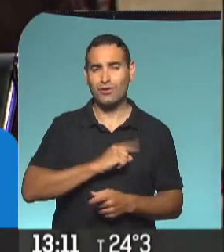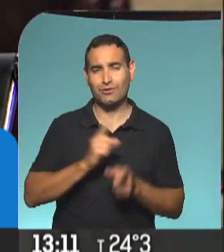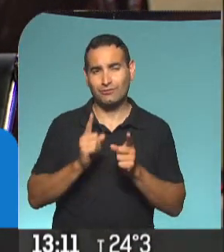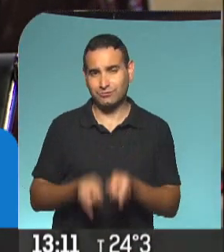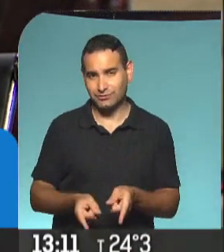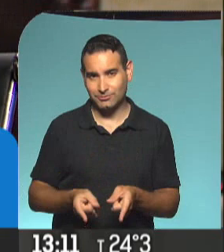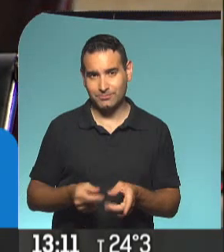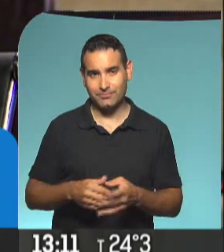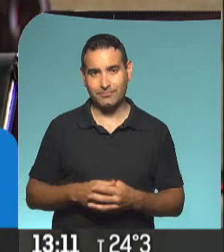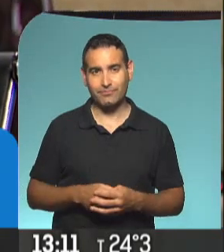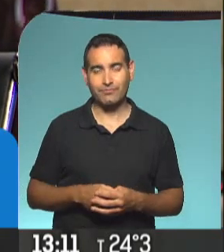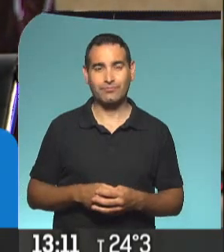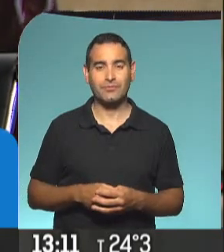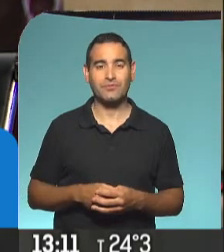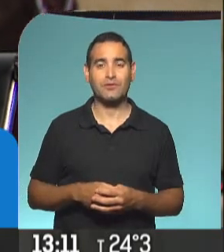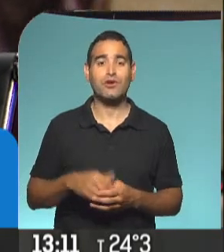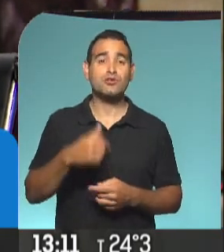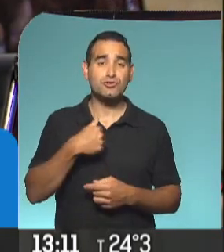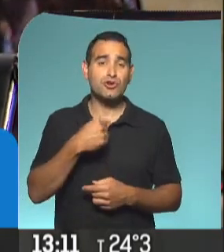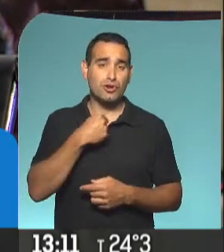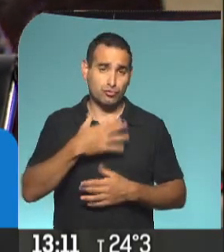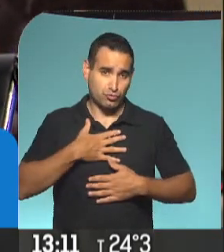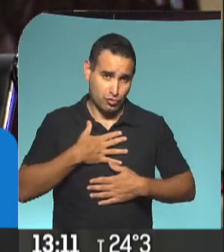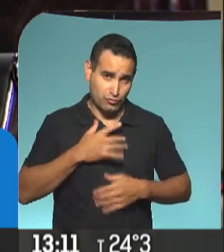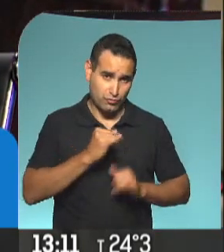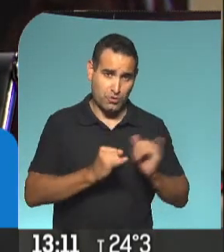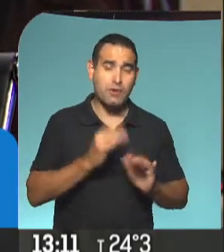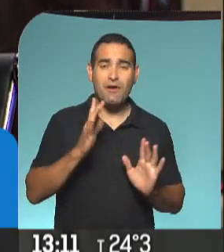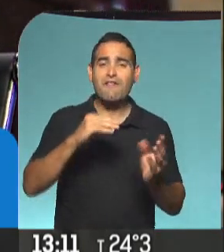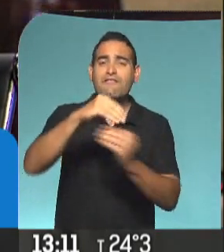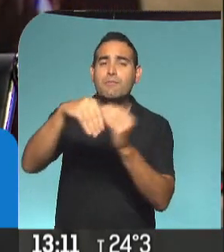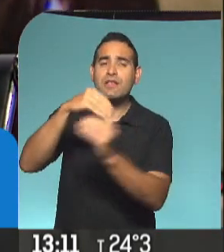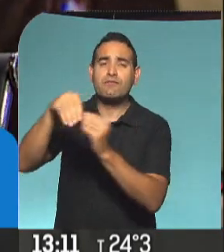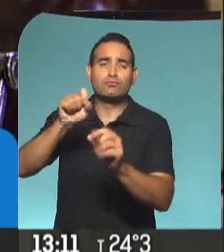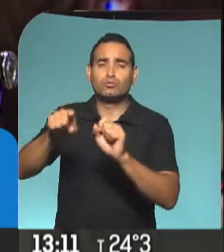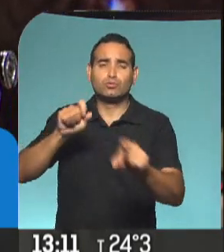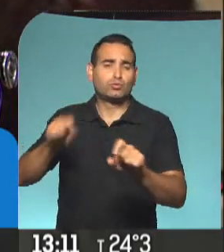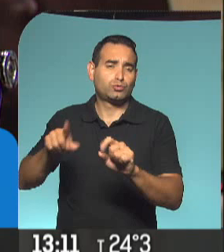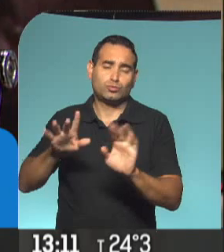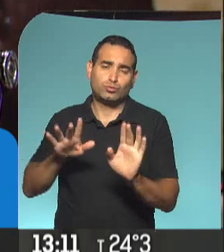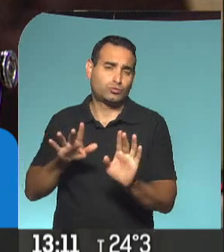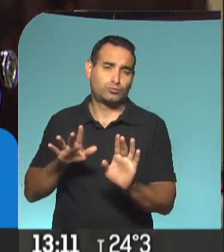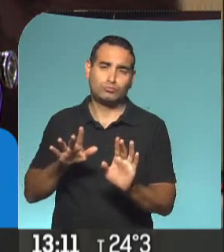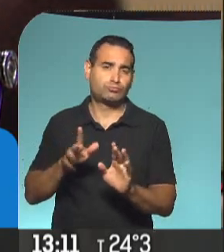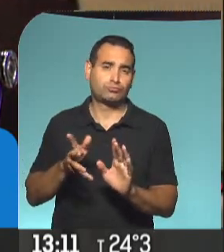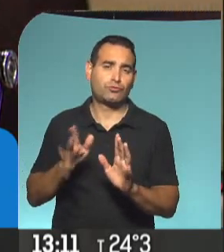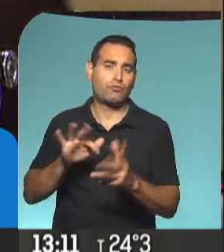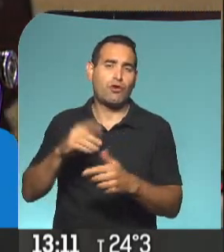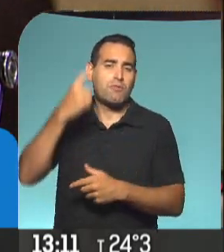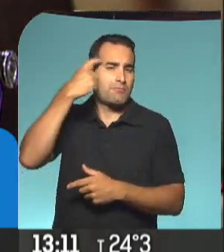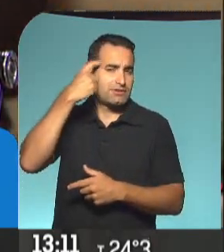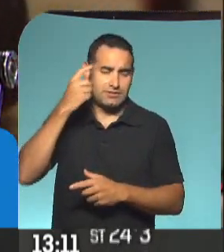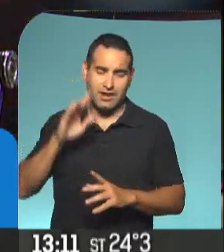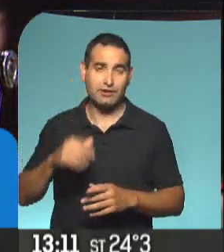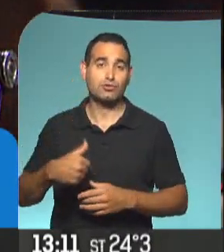Pero bueno, yo quiero hablar por mí, porque por supuesto cada familia tendrá su manera de pensar y